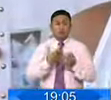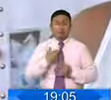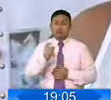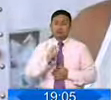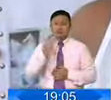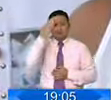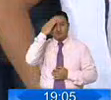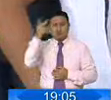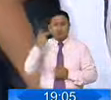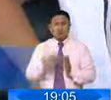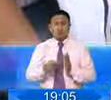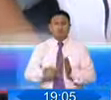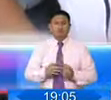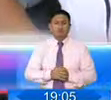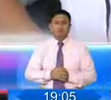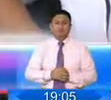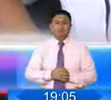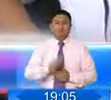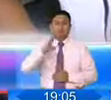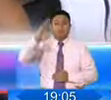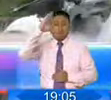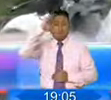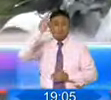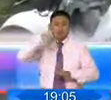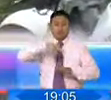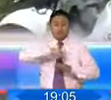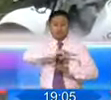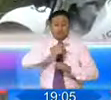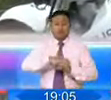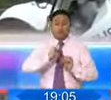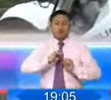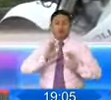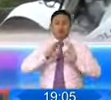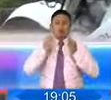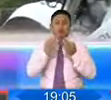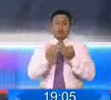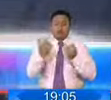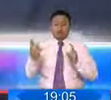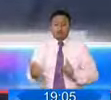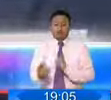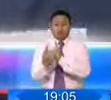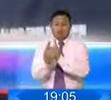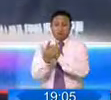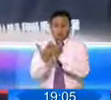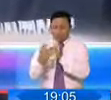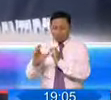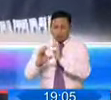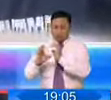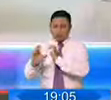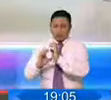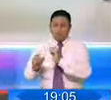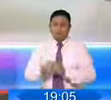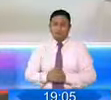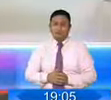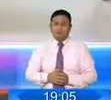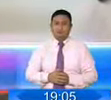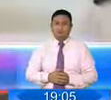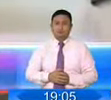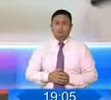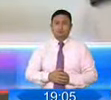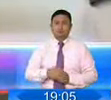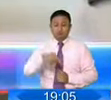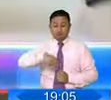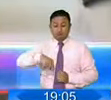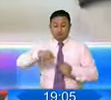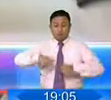necesitan saber. La Policía Nacional ha realizado un acercamiento con la familia del cabo segundo Wilson y La Quiche. En este